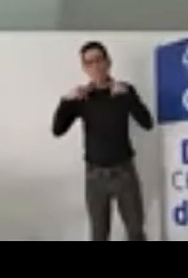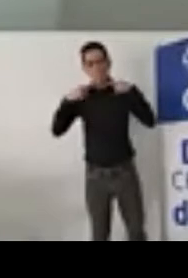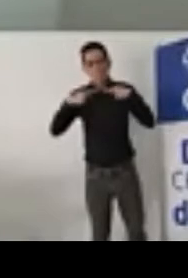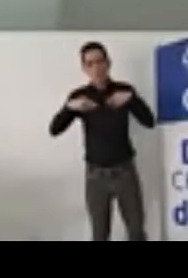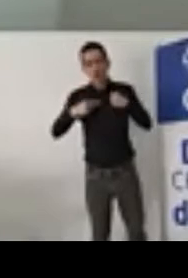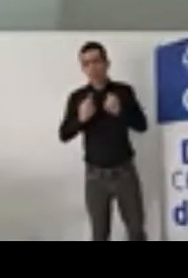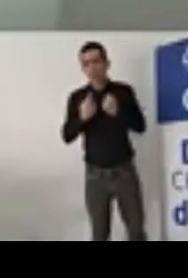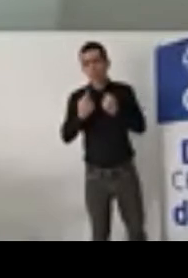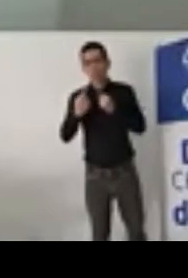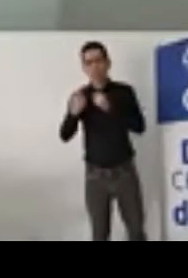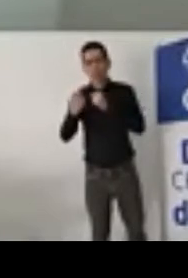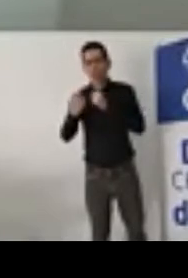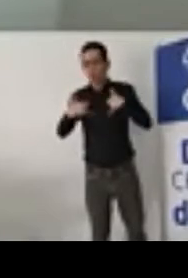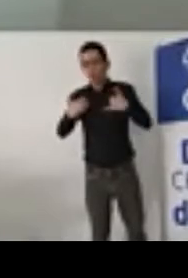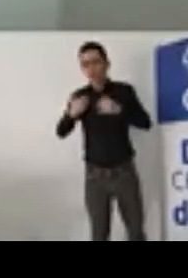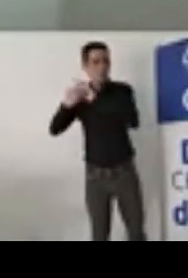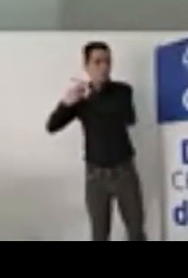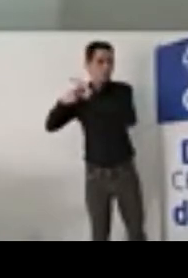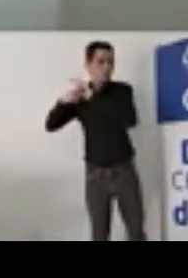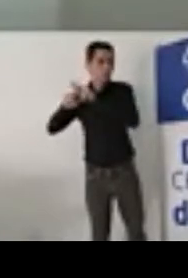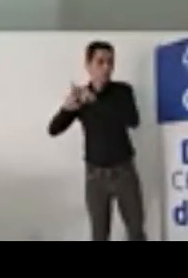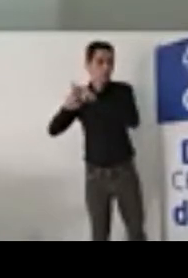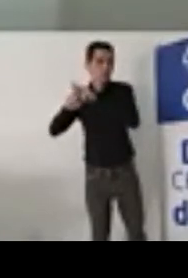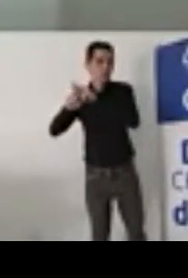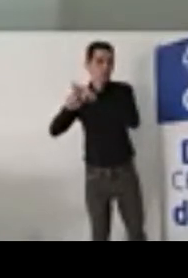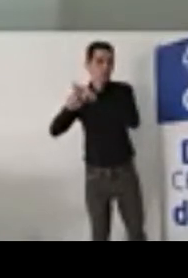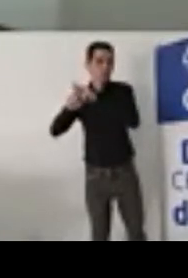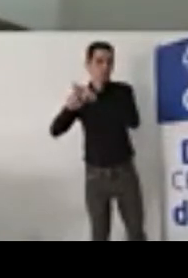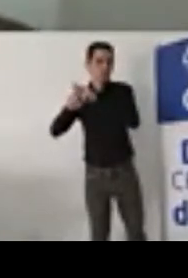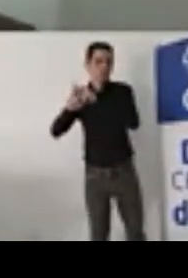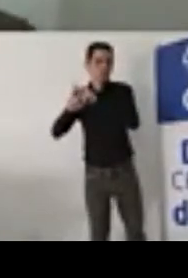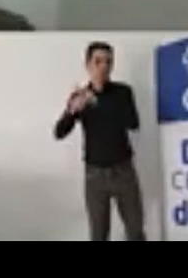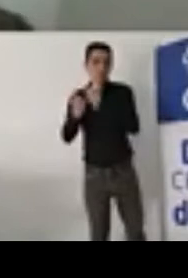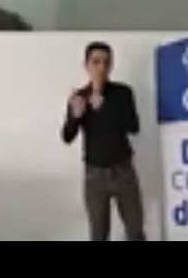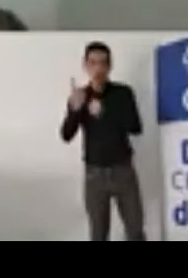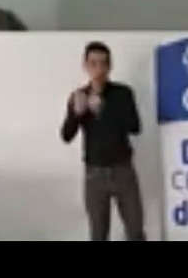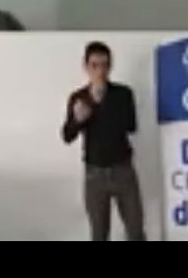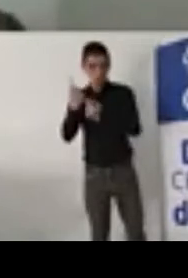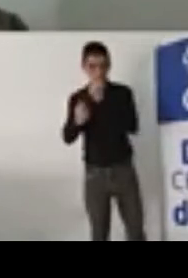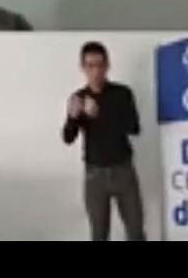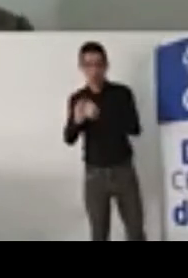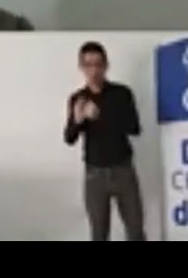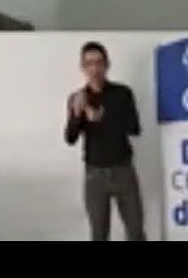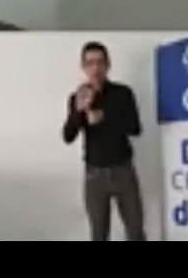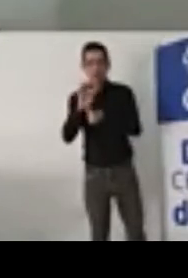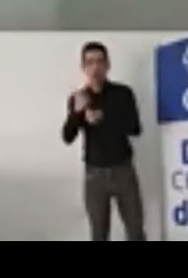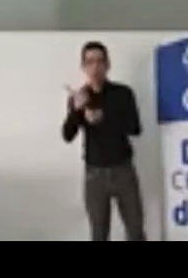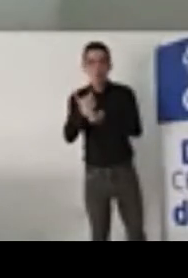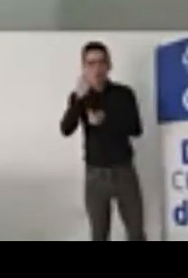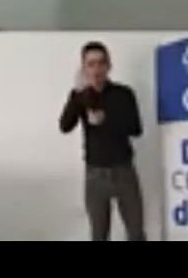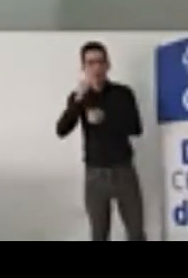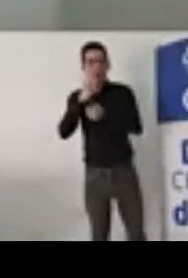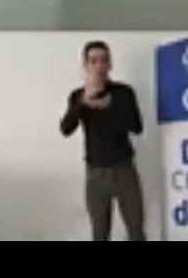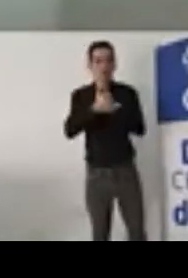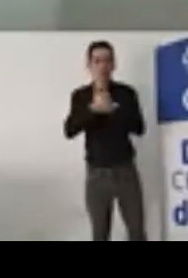nuestras juventudes han partido y es el presupuesto de arranque. Pero ojalá que, al final de la carrera todos tengan, hayan tenido